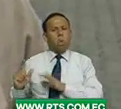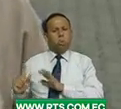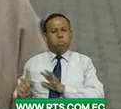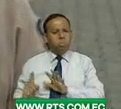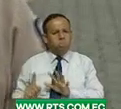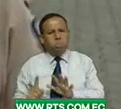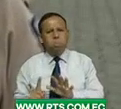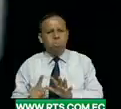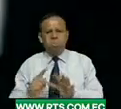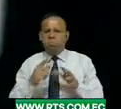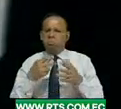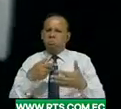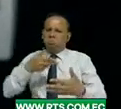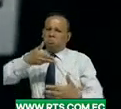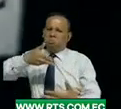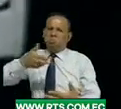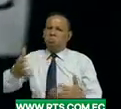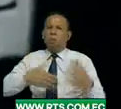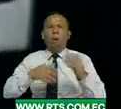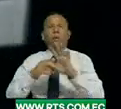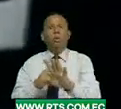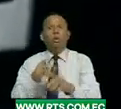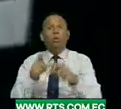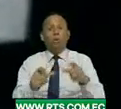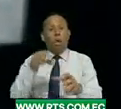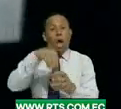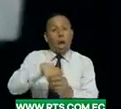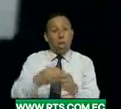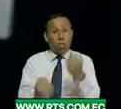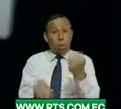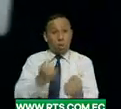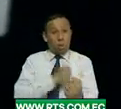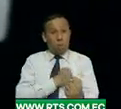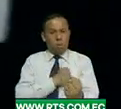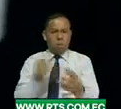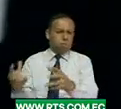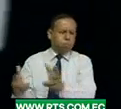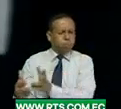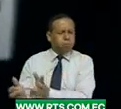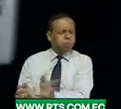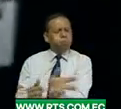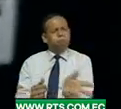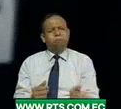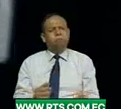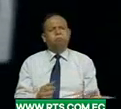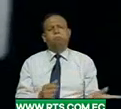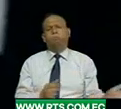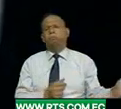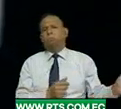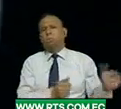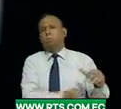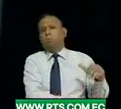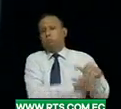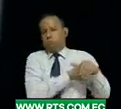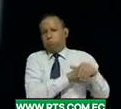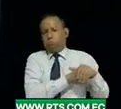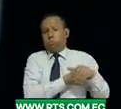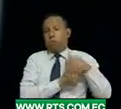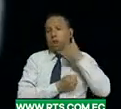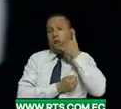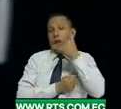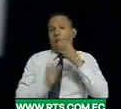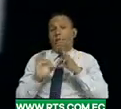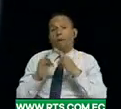a secuestrar. Les llevaron en su propio carro, horas después se comunicaron con sus allegados exigiéndoles una fuerte suma de